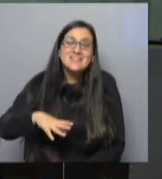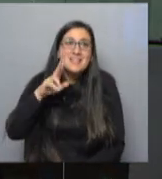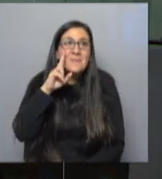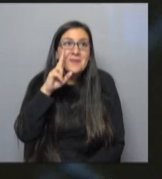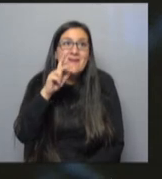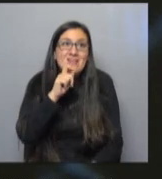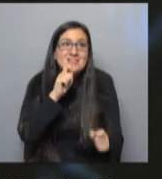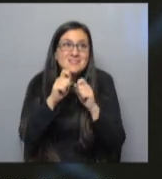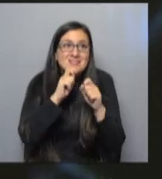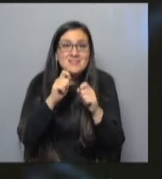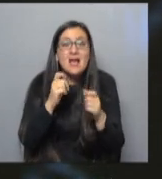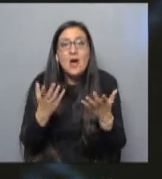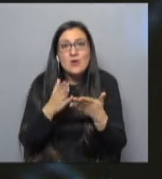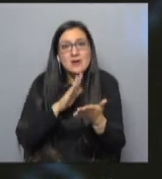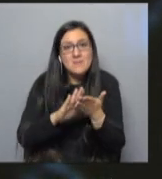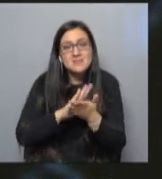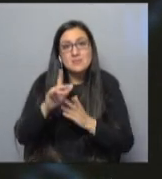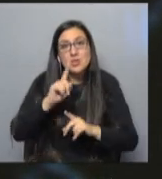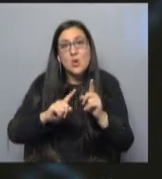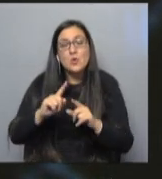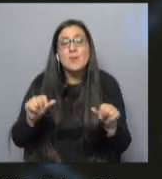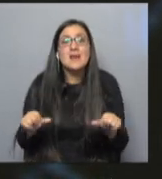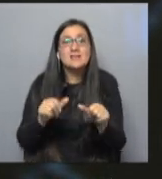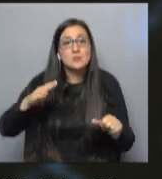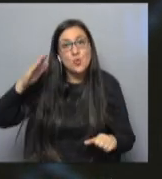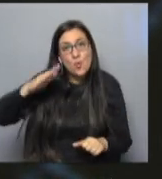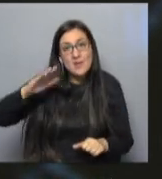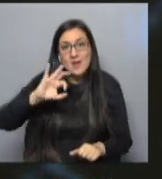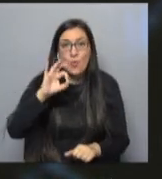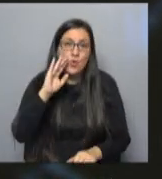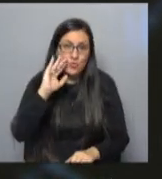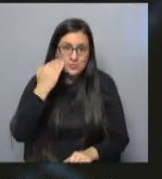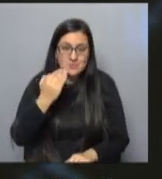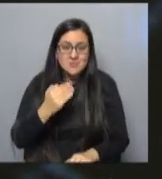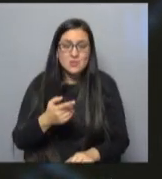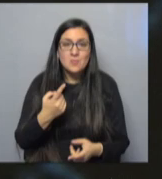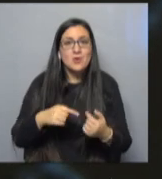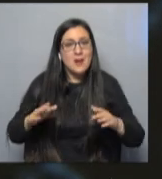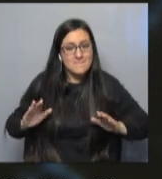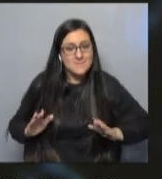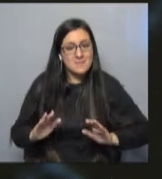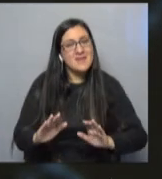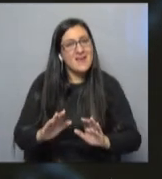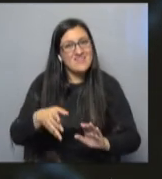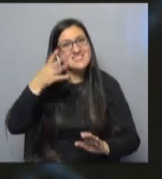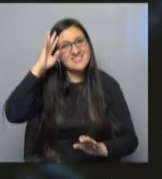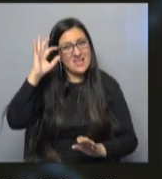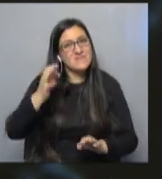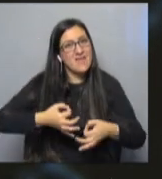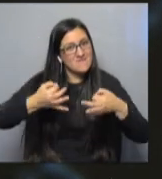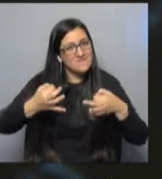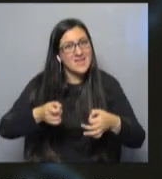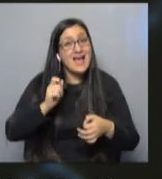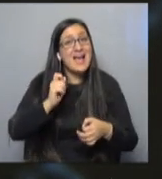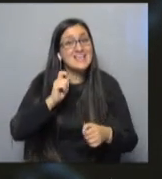para hacer este homenaje este reconocimiento pero las preparaba a conciencia se había quien tenía enfrente